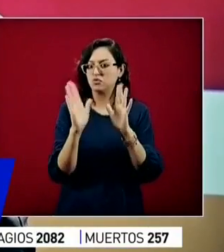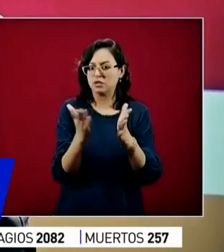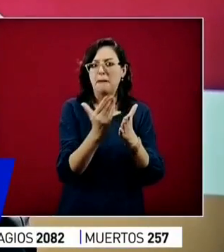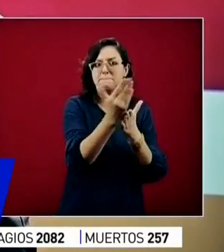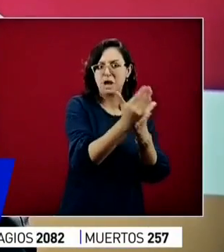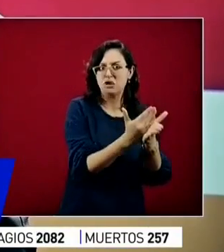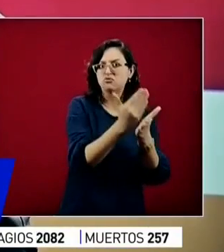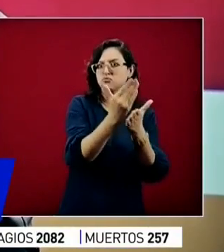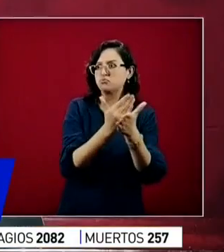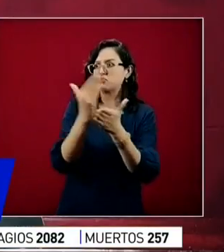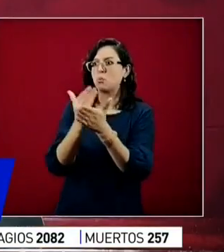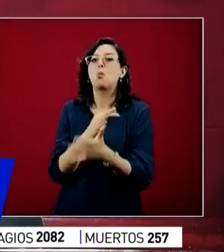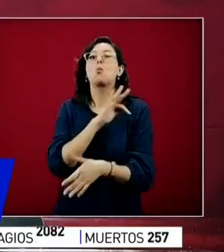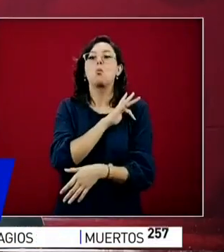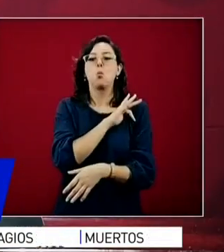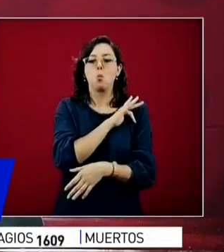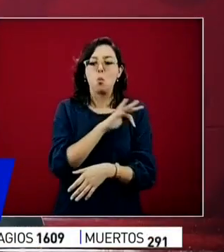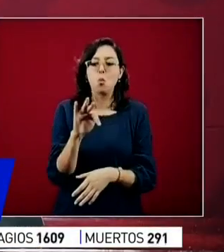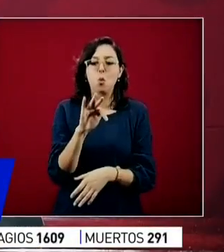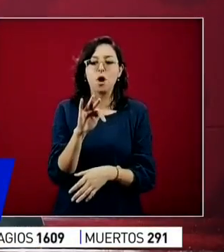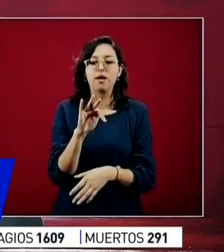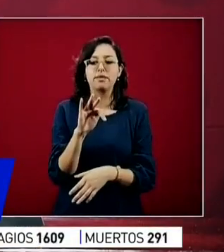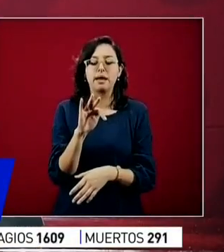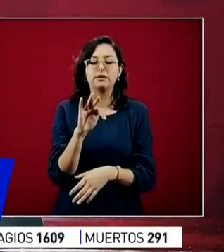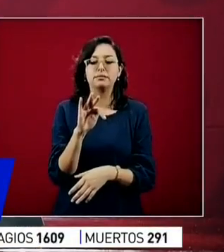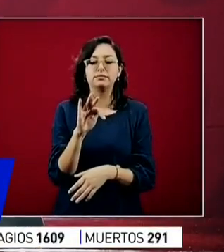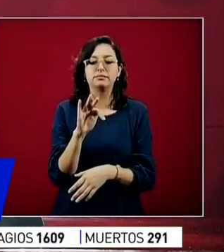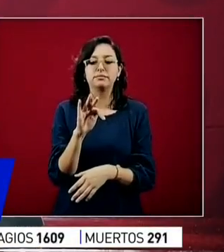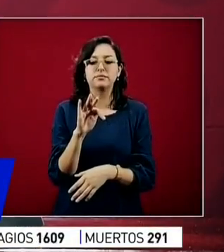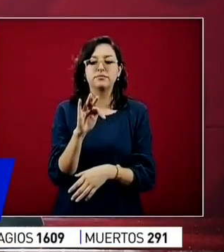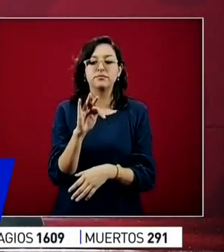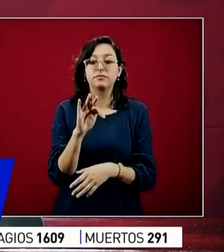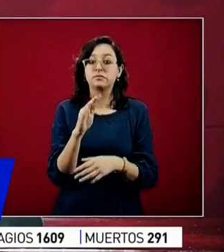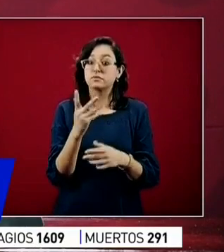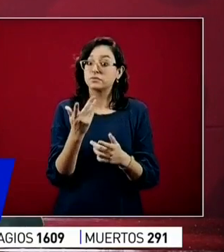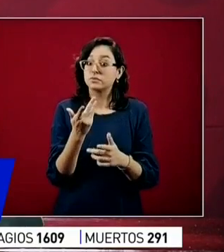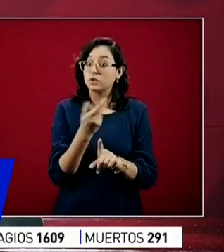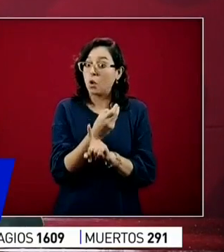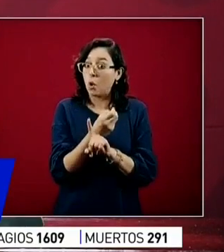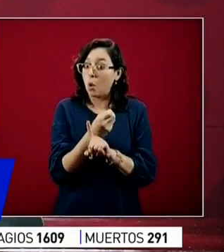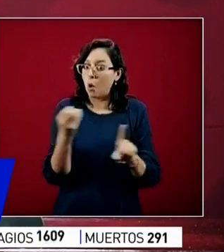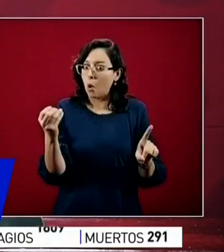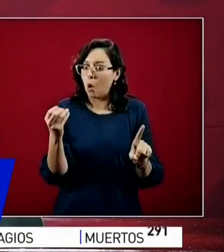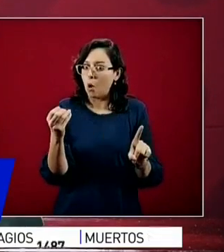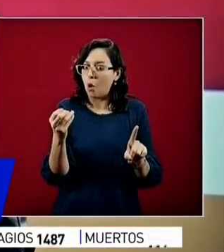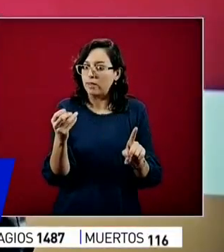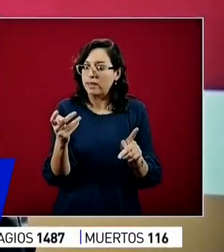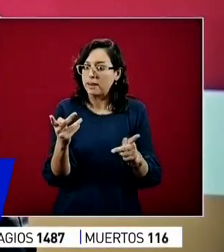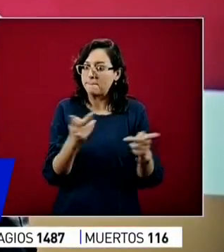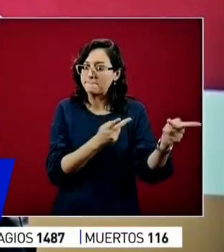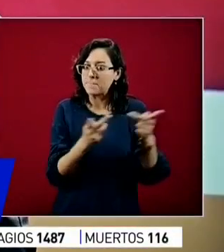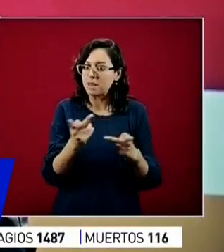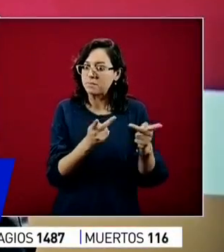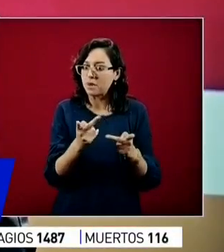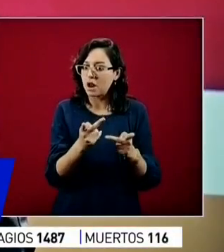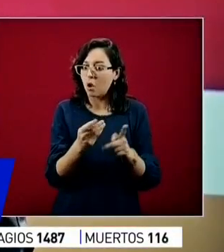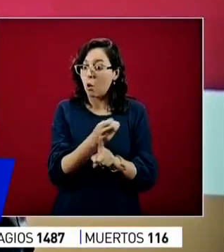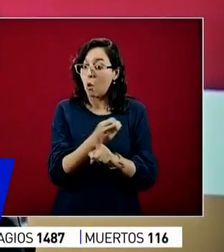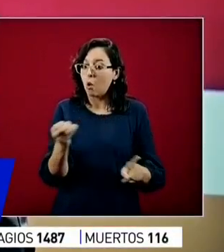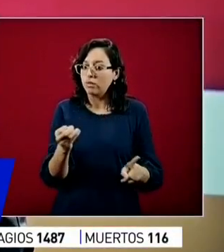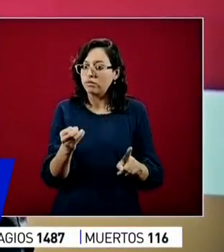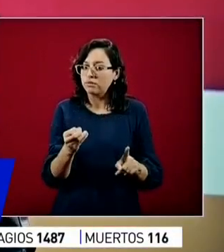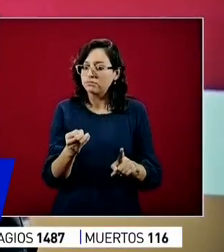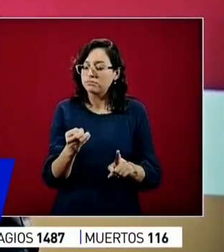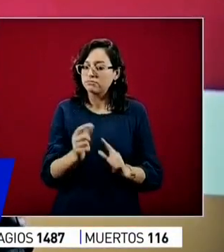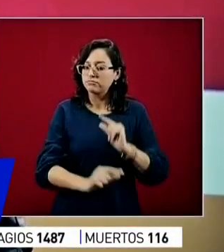logrando, podamos tener una siempre muy ordenada, programada y organizada